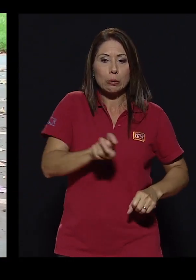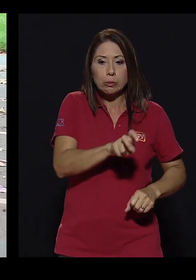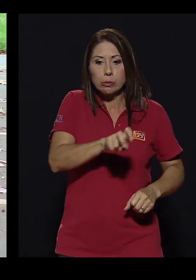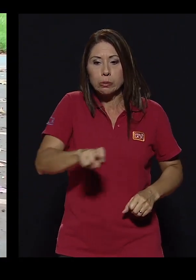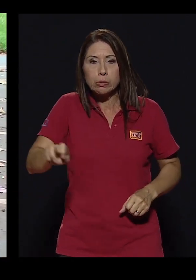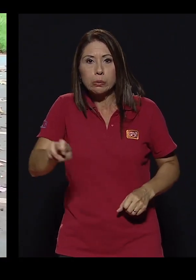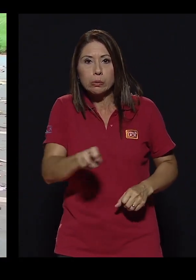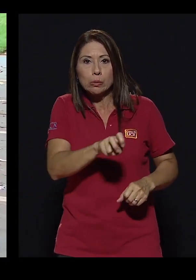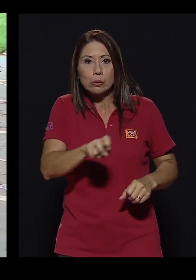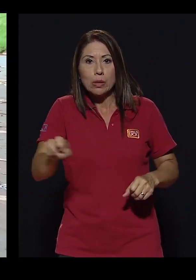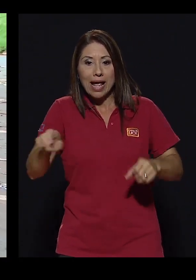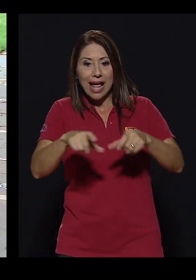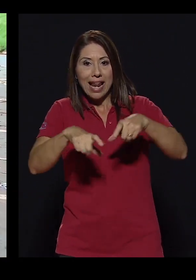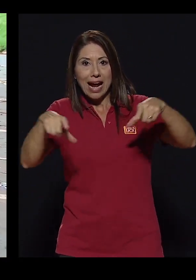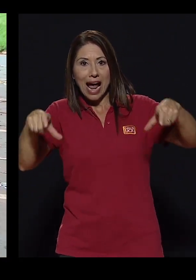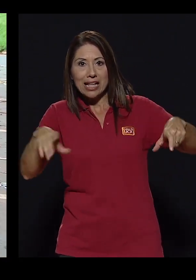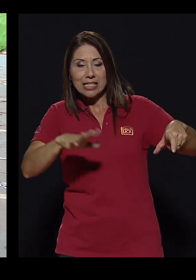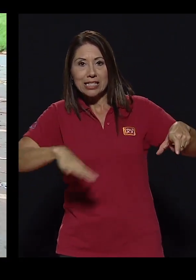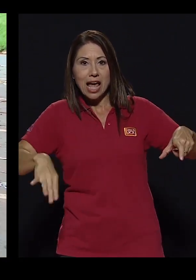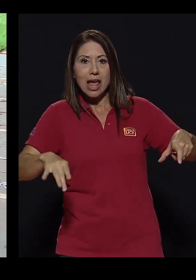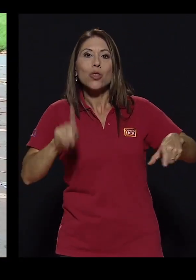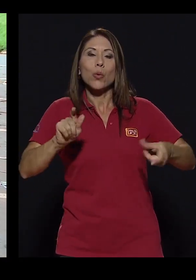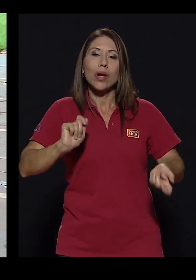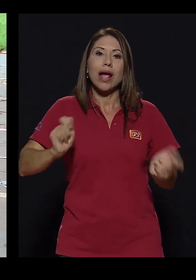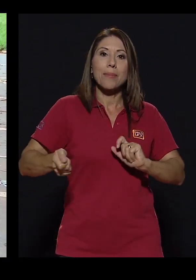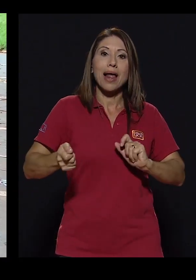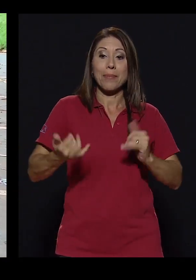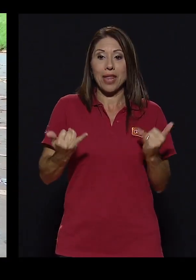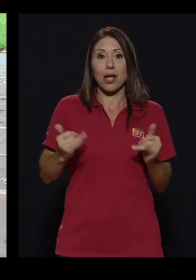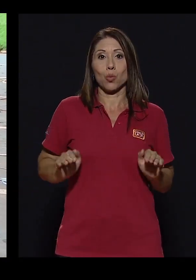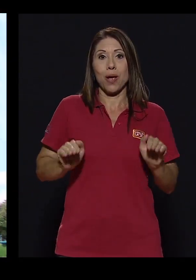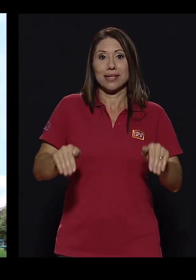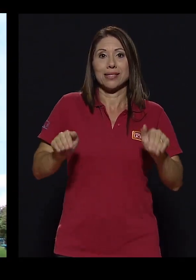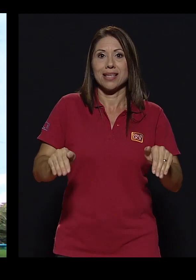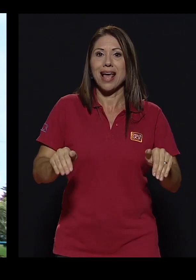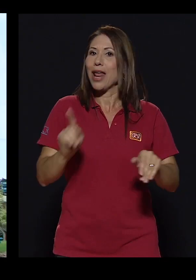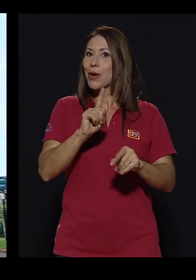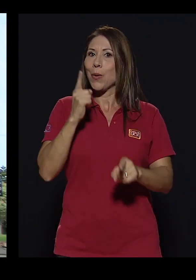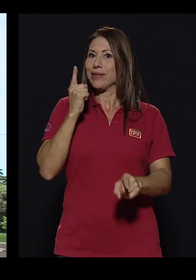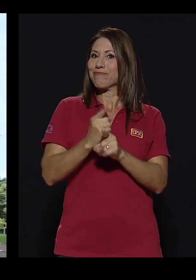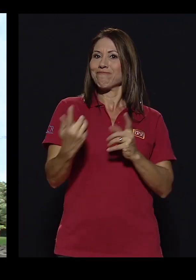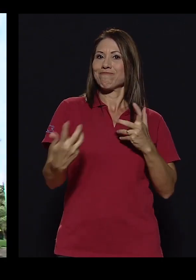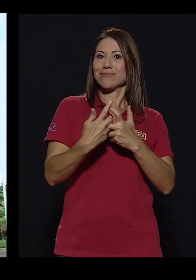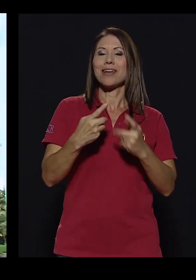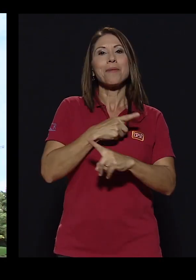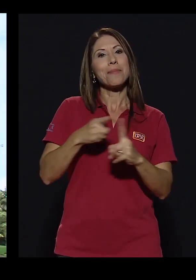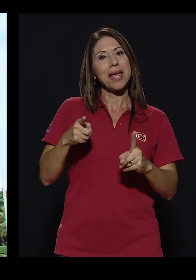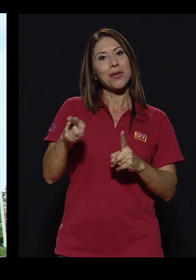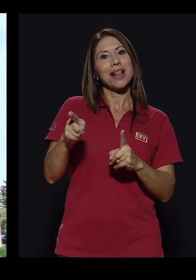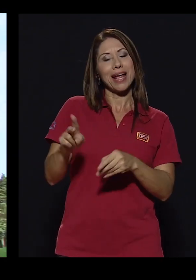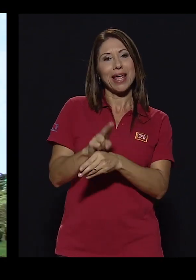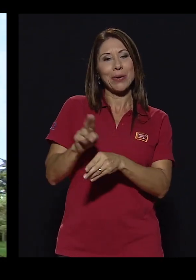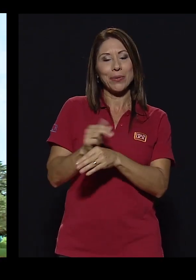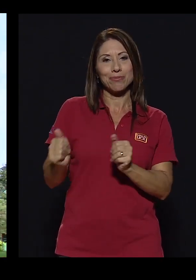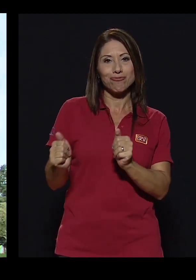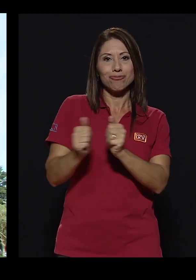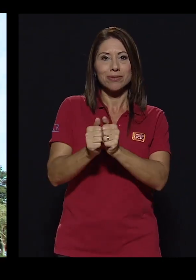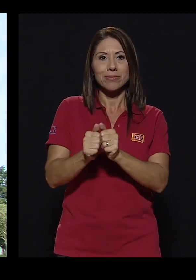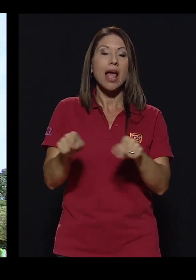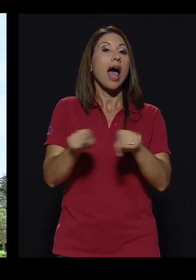movilizarse dentro de la cancha y tuvo que cambiarla su silla actual todavía no es la indicada pero es la que la acompaña